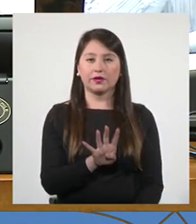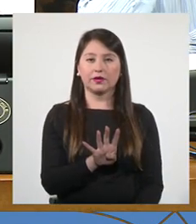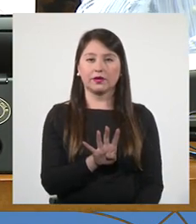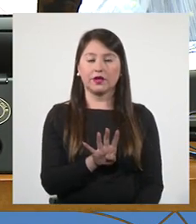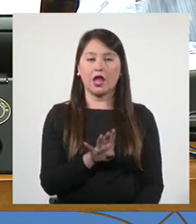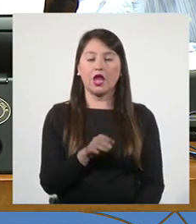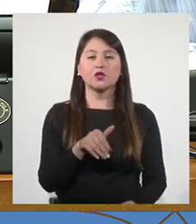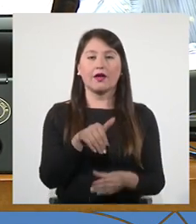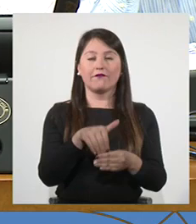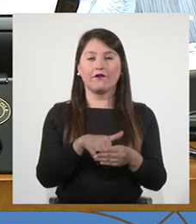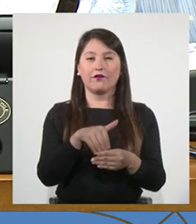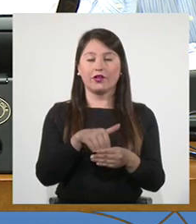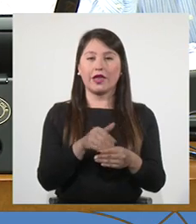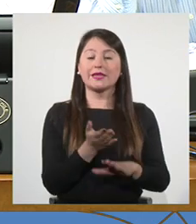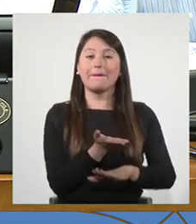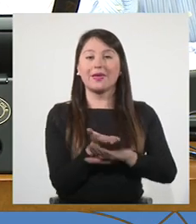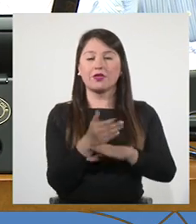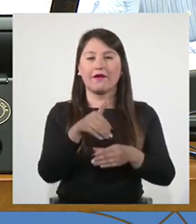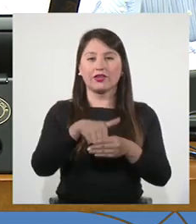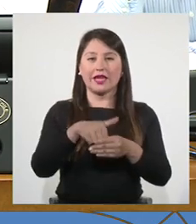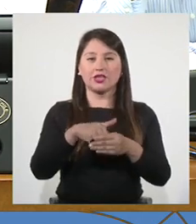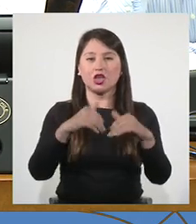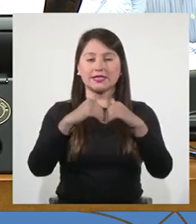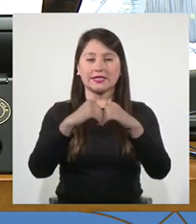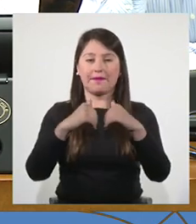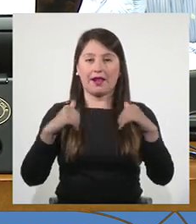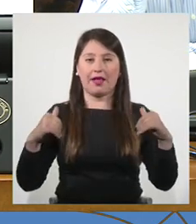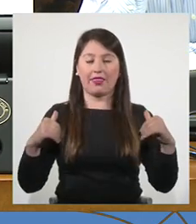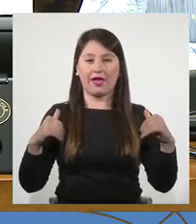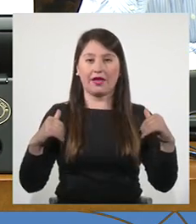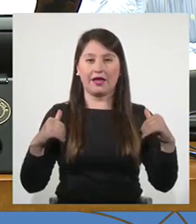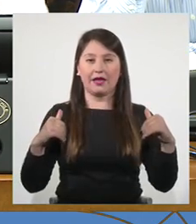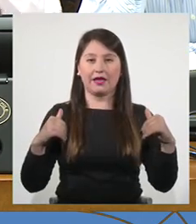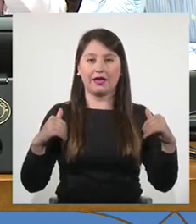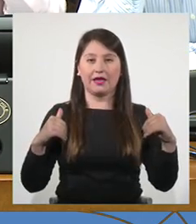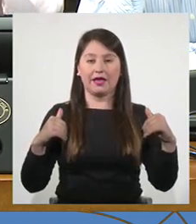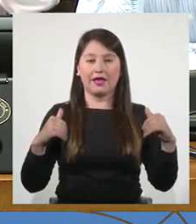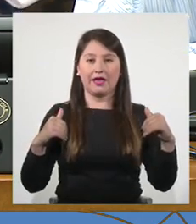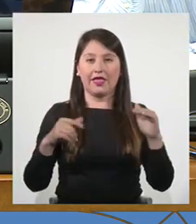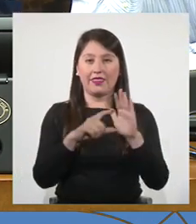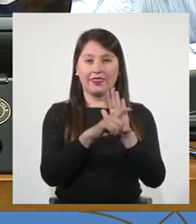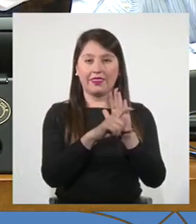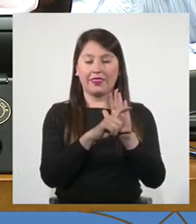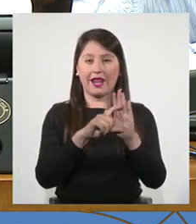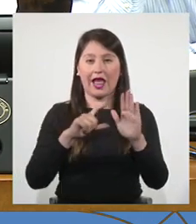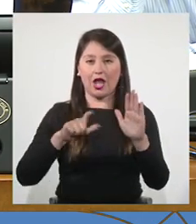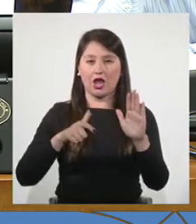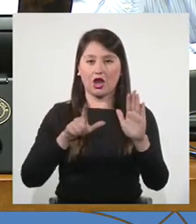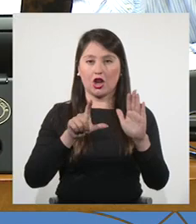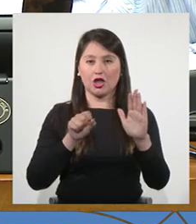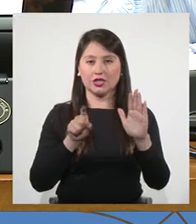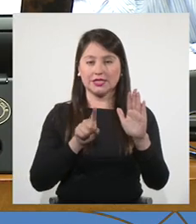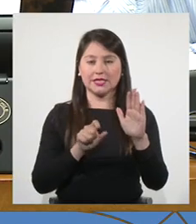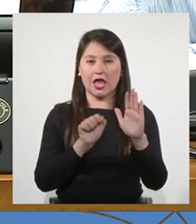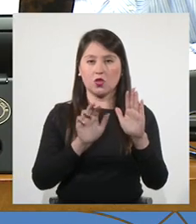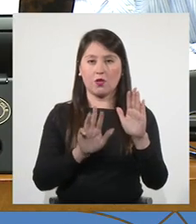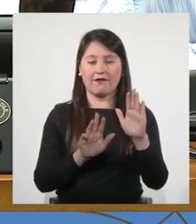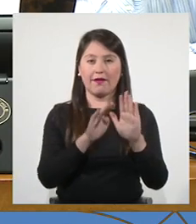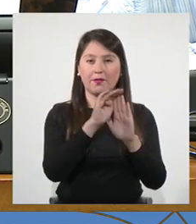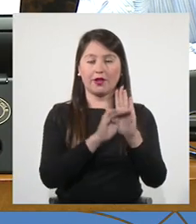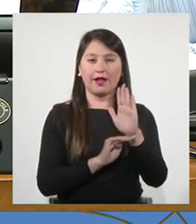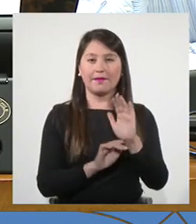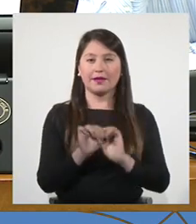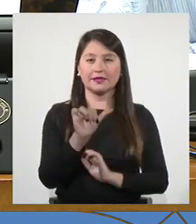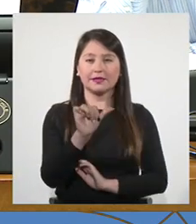corresponde una votación o se corresponde a una solicitud de votación separada de la glosa número 9 del programa 6,